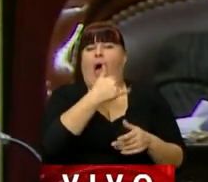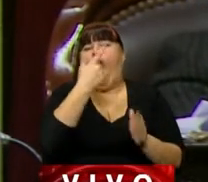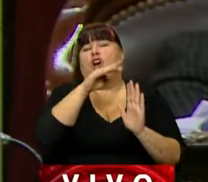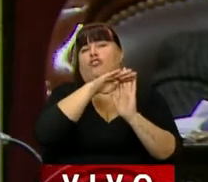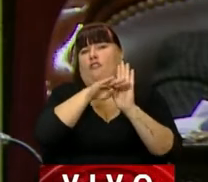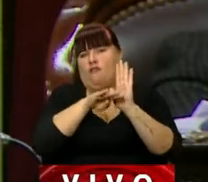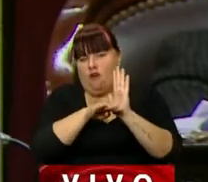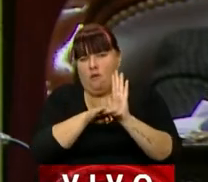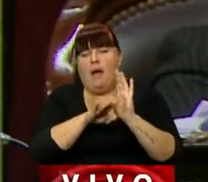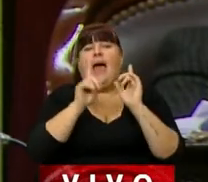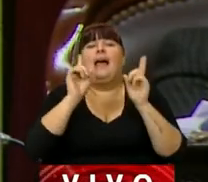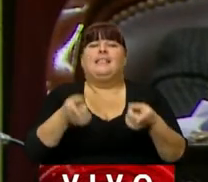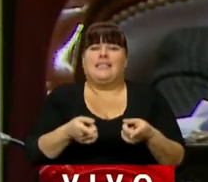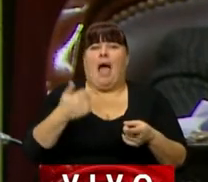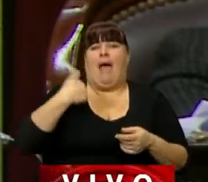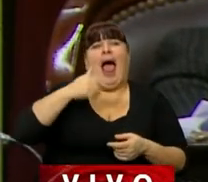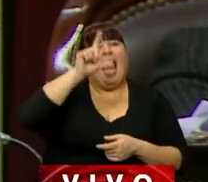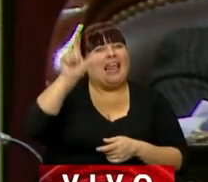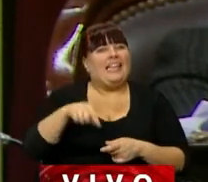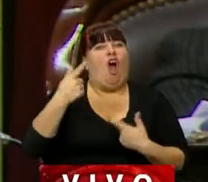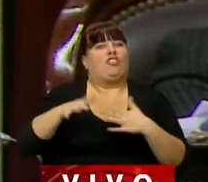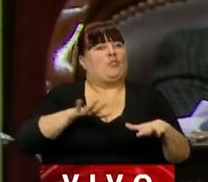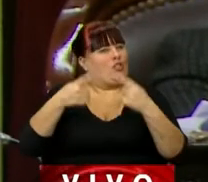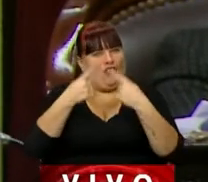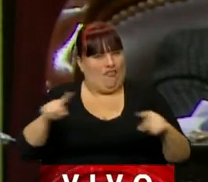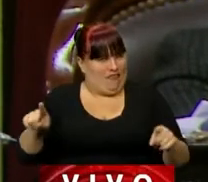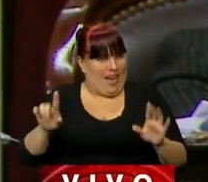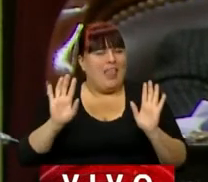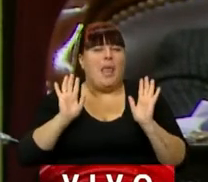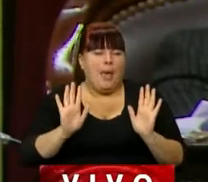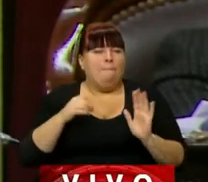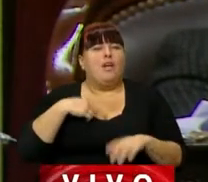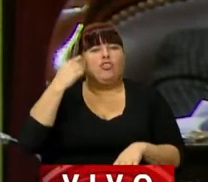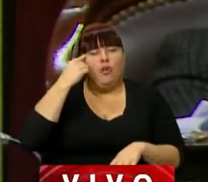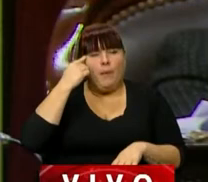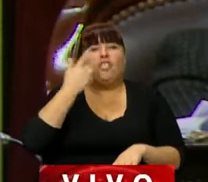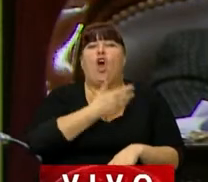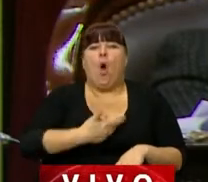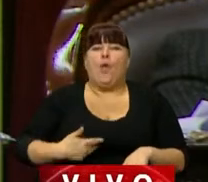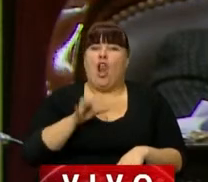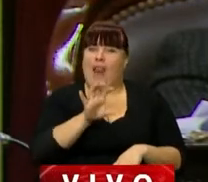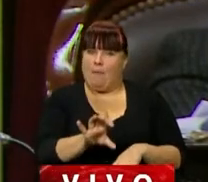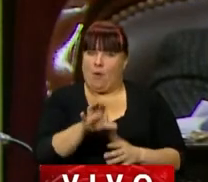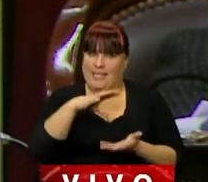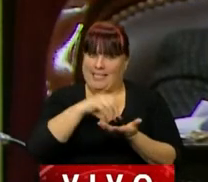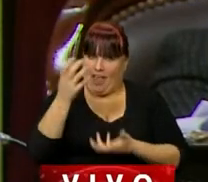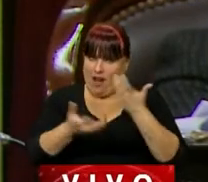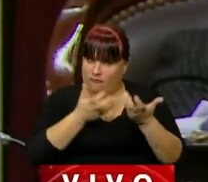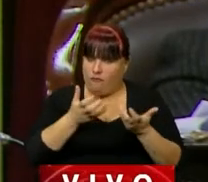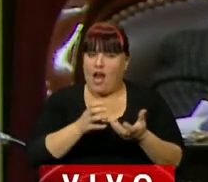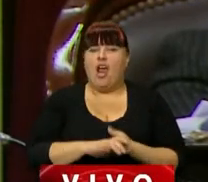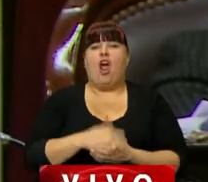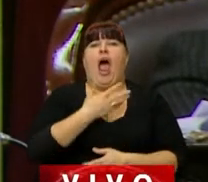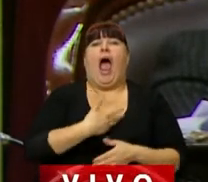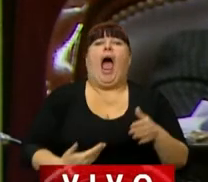condiciones, también el país está en otras condiciones, pero creo que el gobierno provincial y